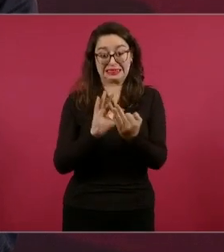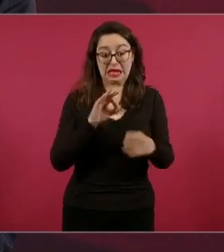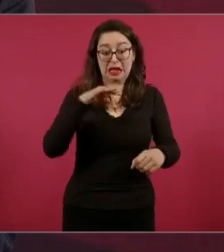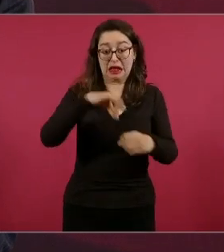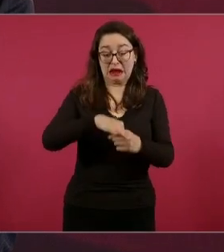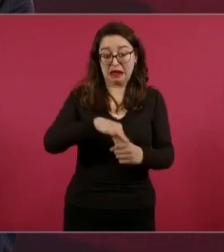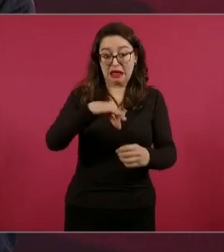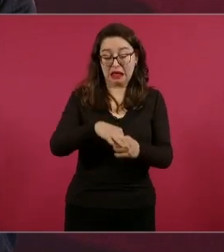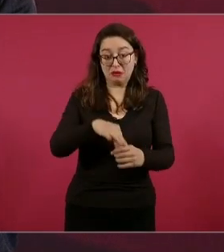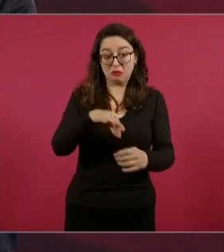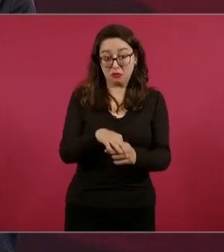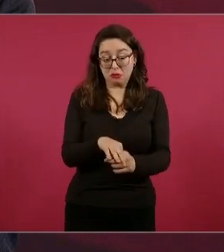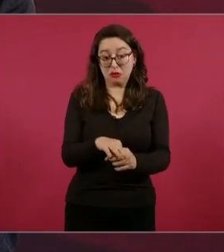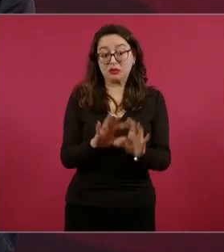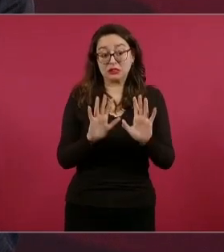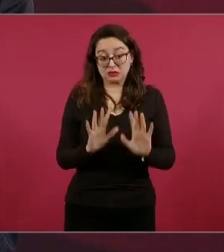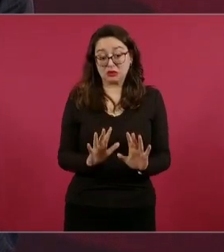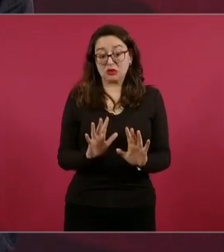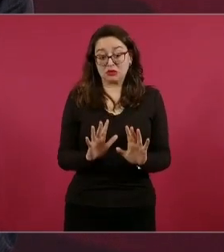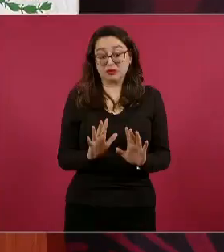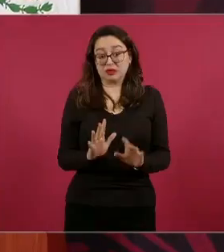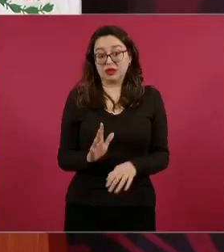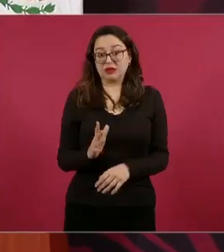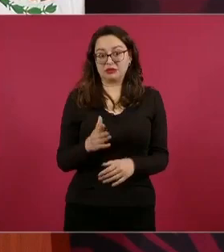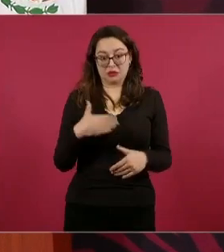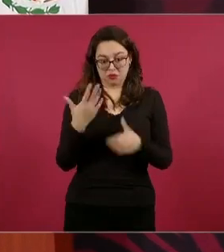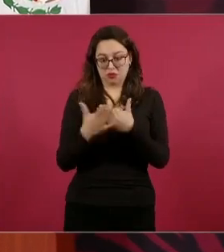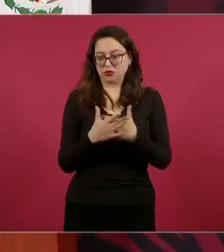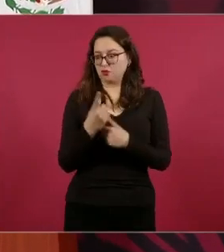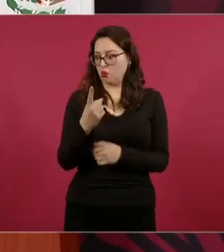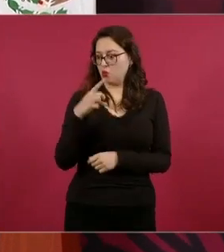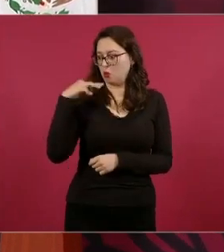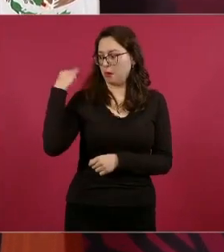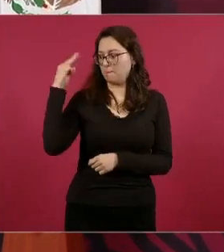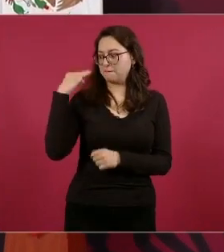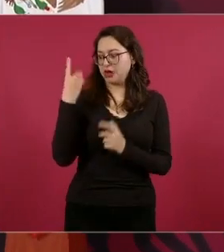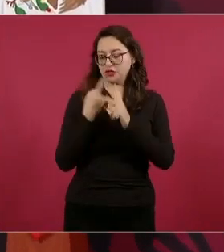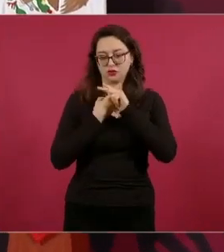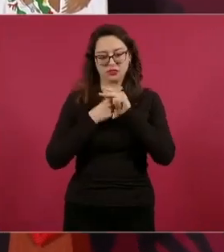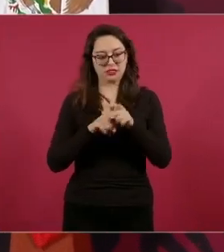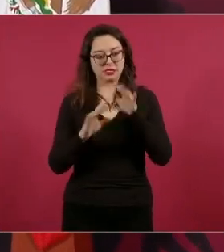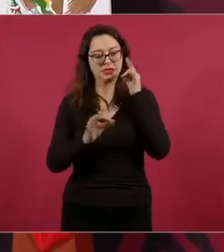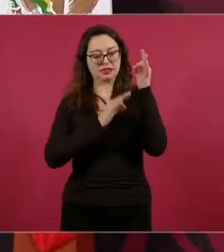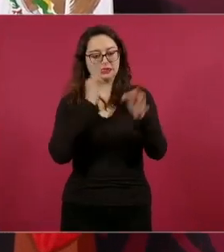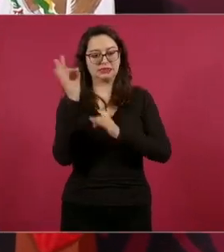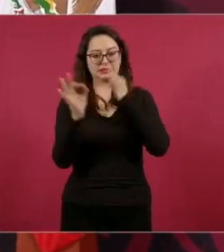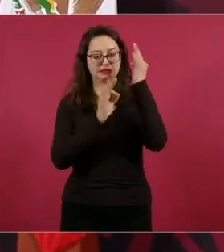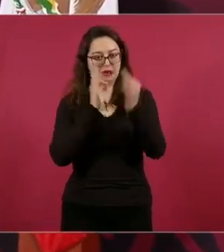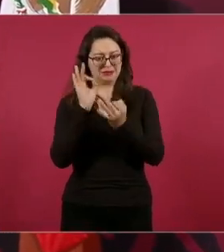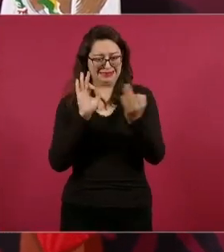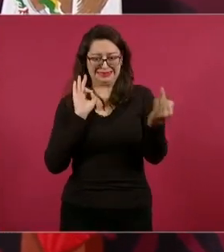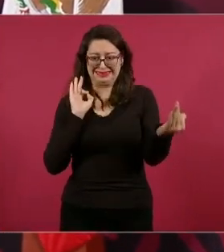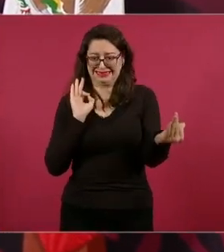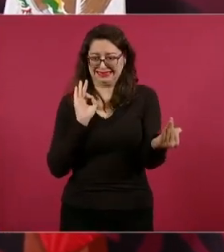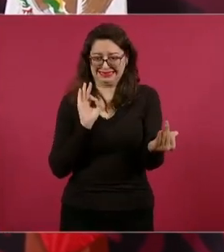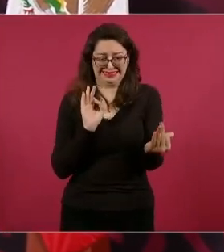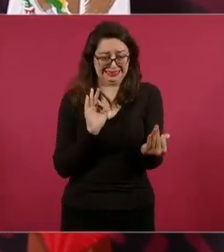o en vísperas de iniciar la campaña el día 1 de marzo y todo muy bien